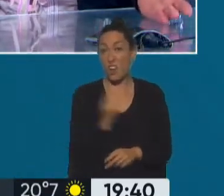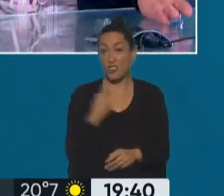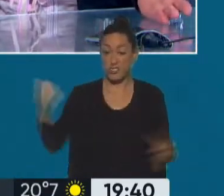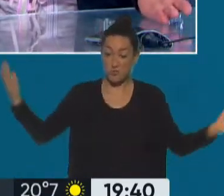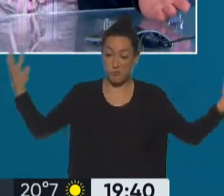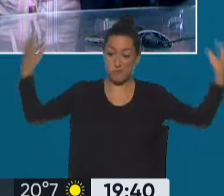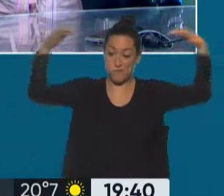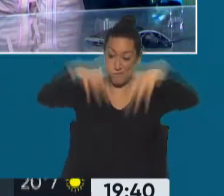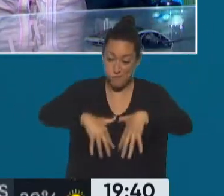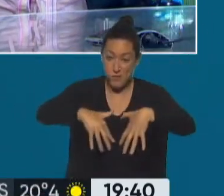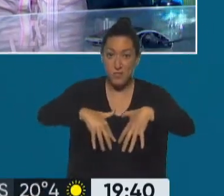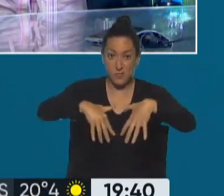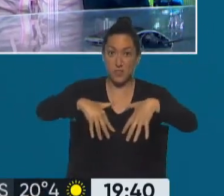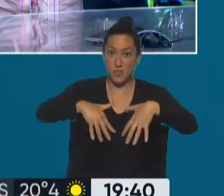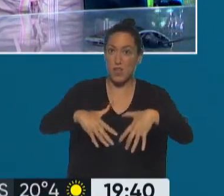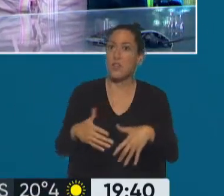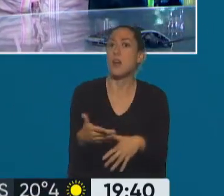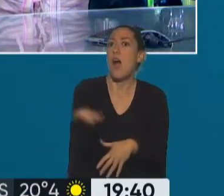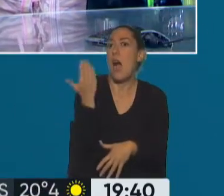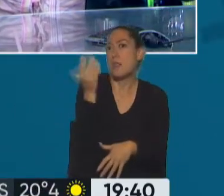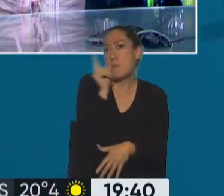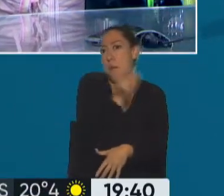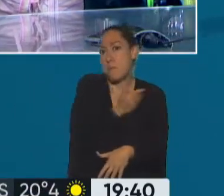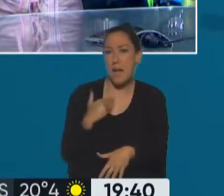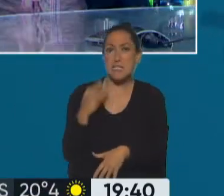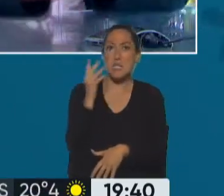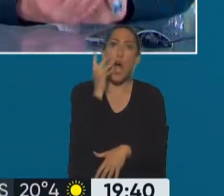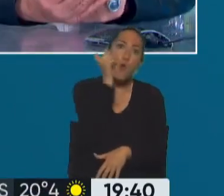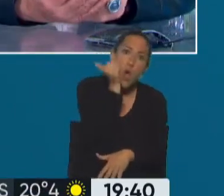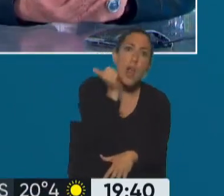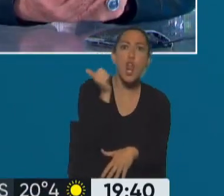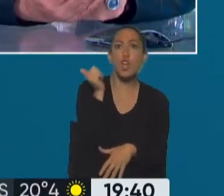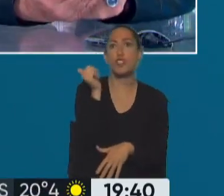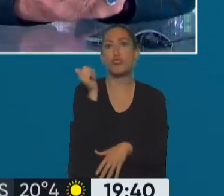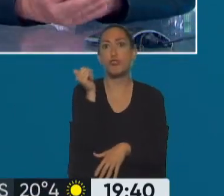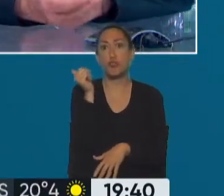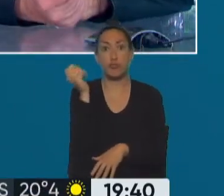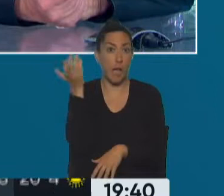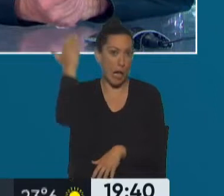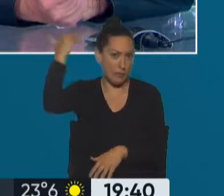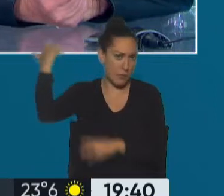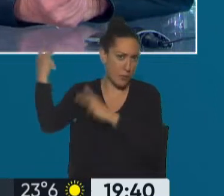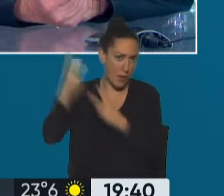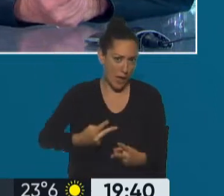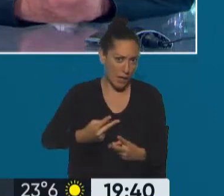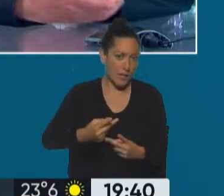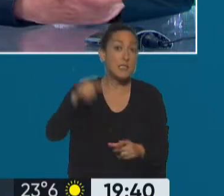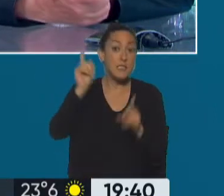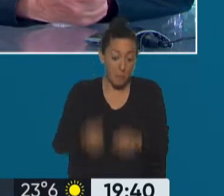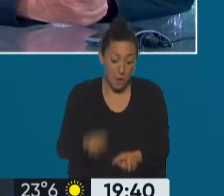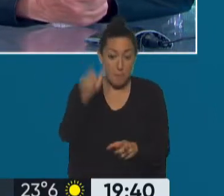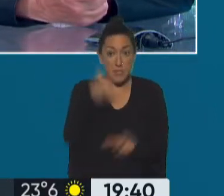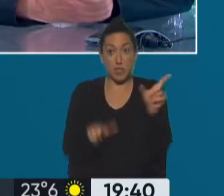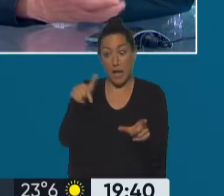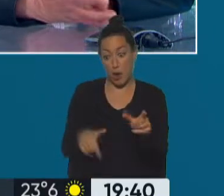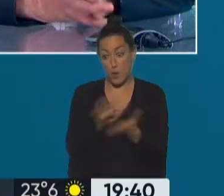de migrantes los que vinieron nuestros padres nuestros abuelos y los que están llegando ahora en los medios